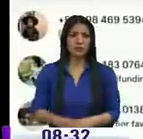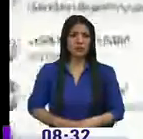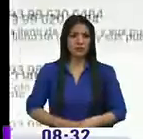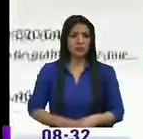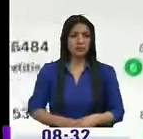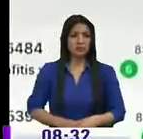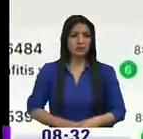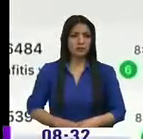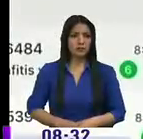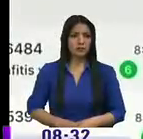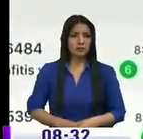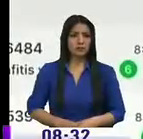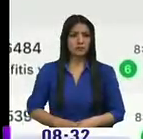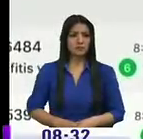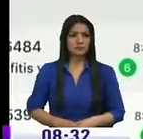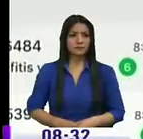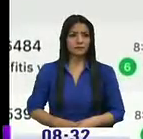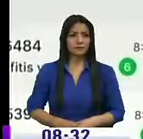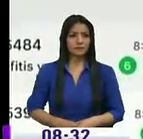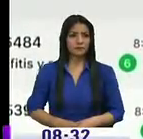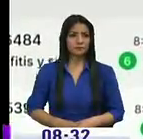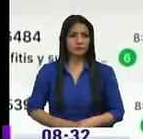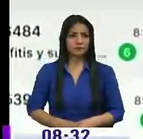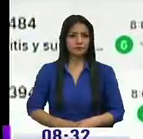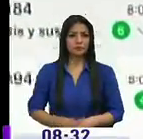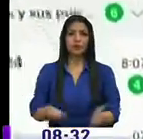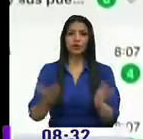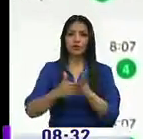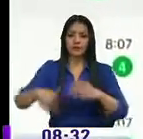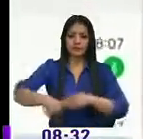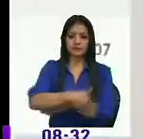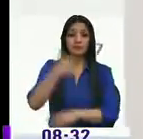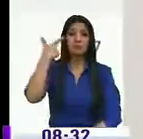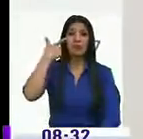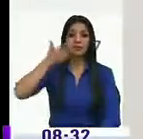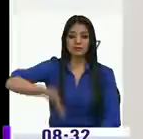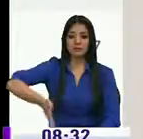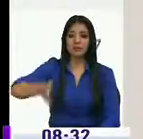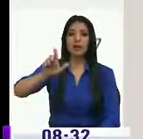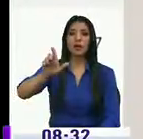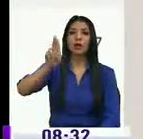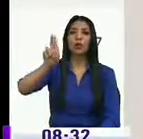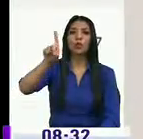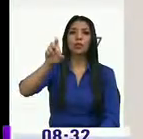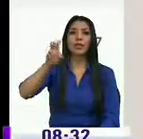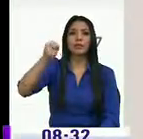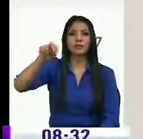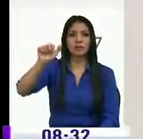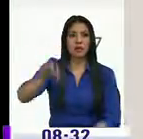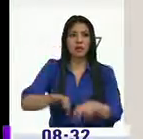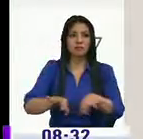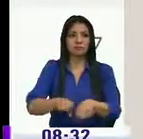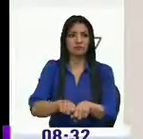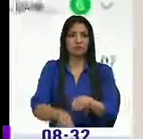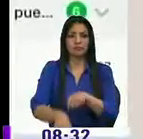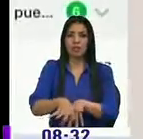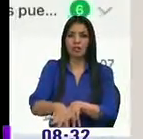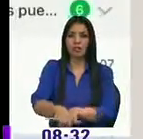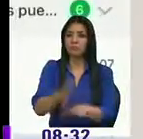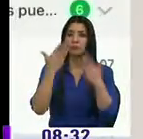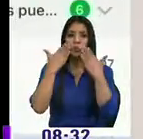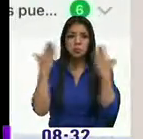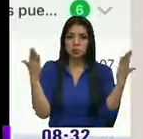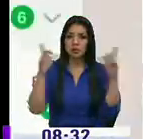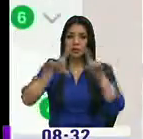que por choques y todo. Amigos, otra vez la prensa y la ludeña, fuga de agua en la vereda. Insisto, yo no sé si la empresa